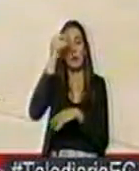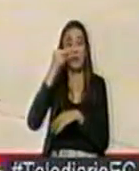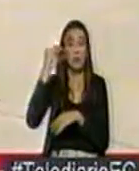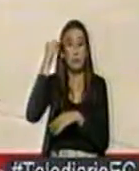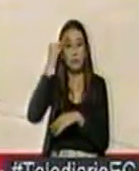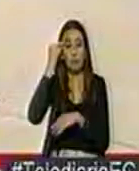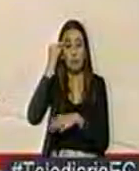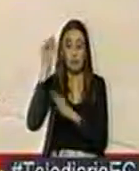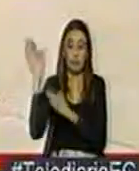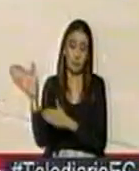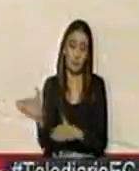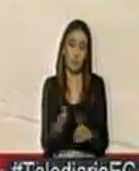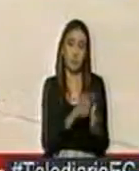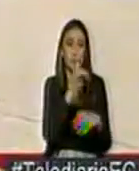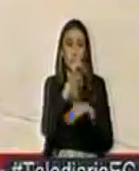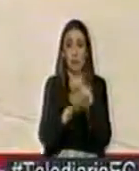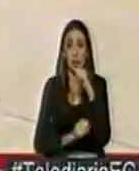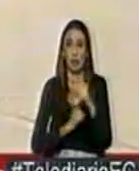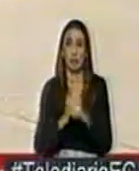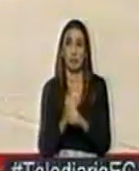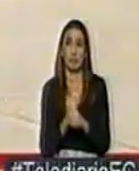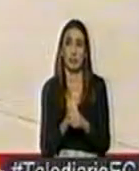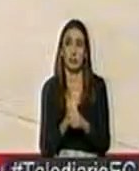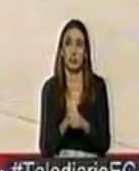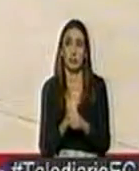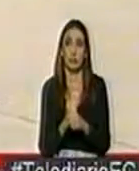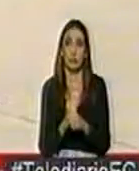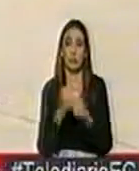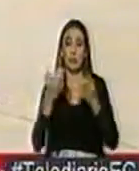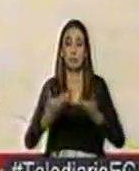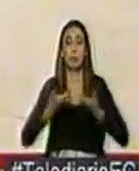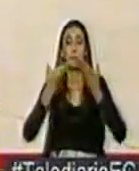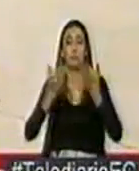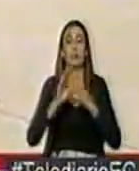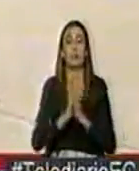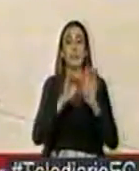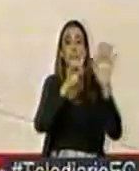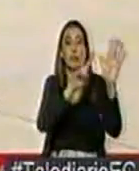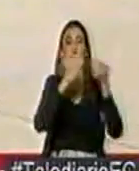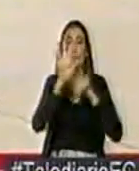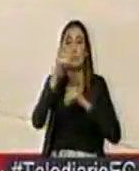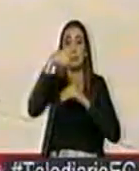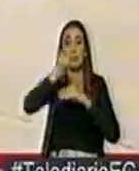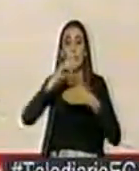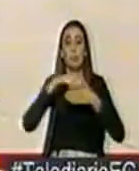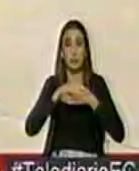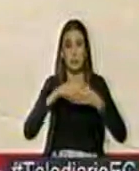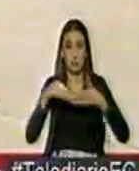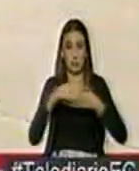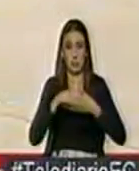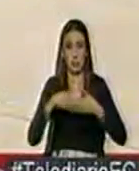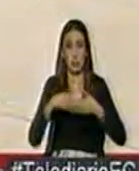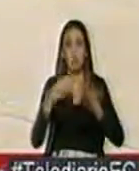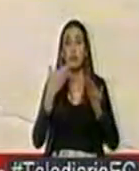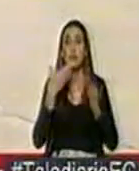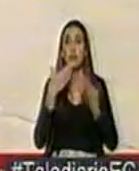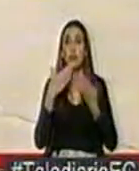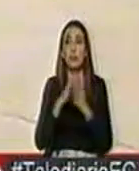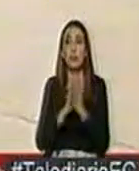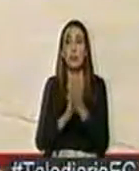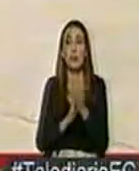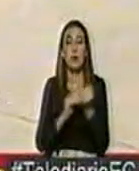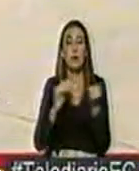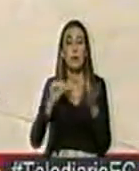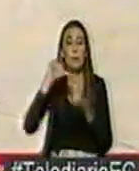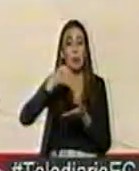en el transcurso de estos 2 años y medio de gestión ha destinado más de 75 millones de dólares para la ciudad de Bahía de